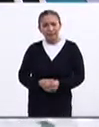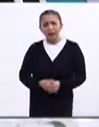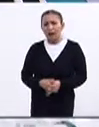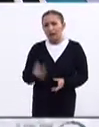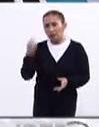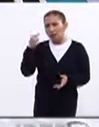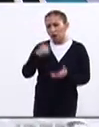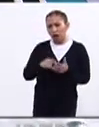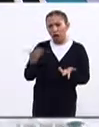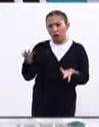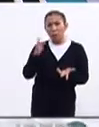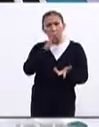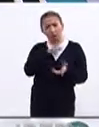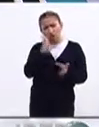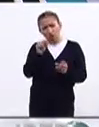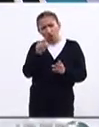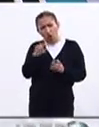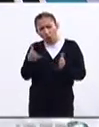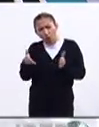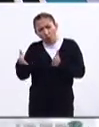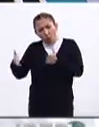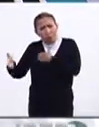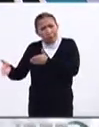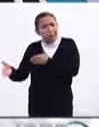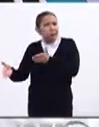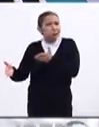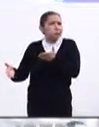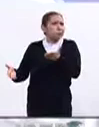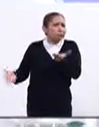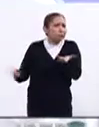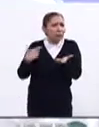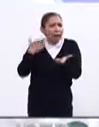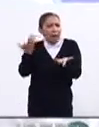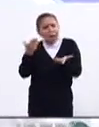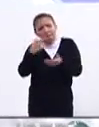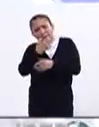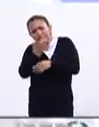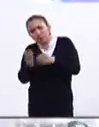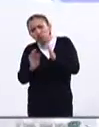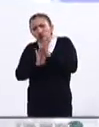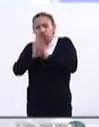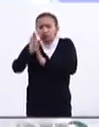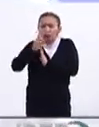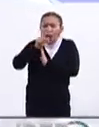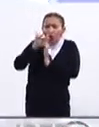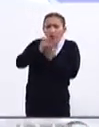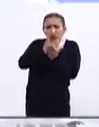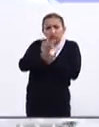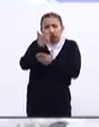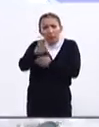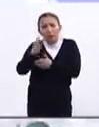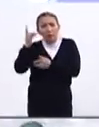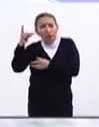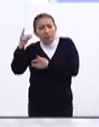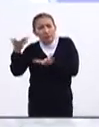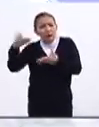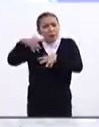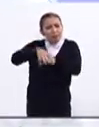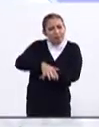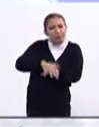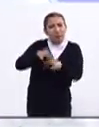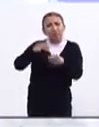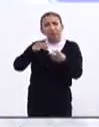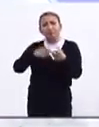Creo que, y no va mal en términos de la estadística, el crecimiento económico, la